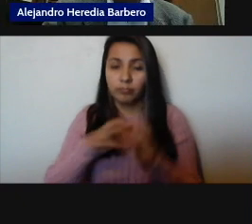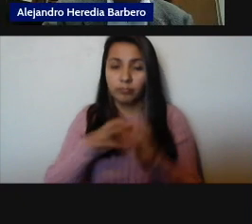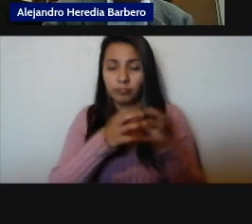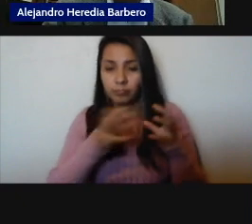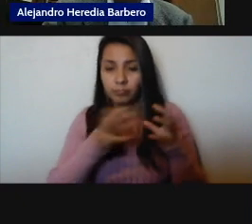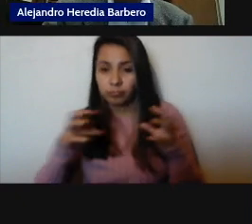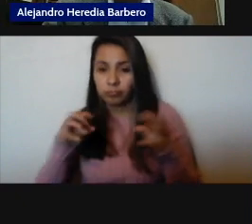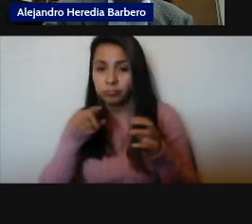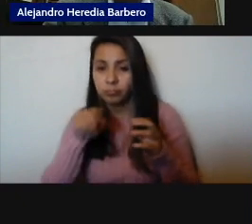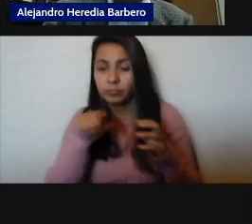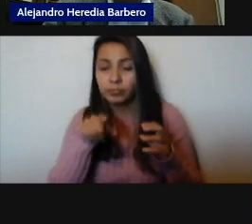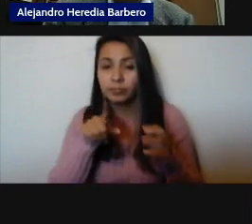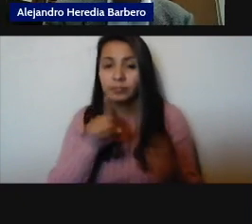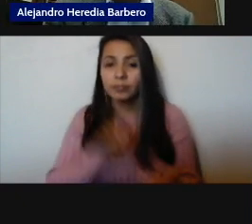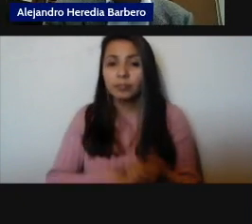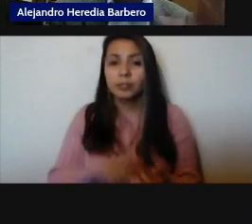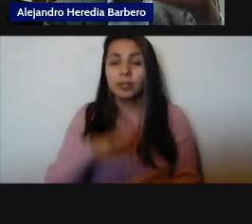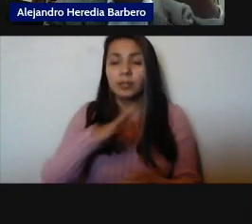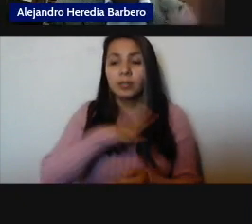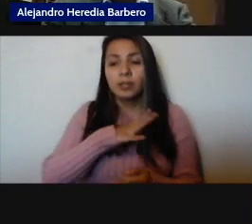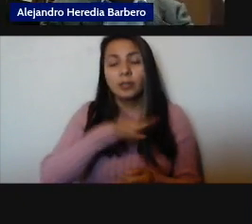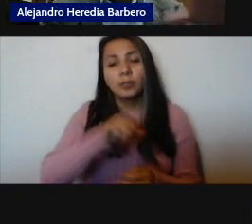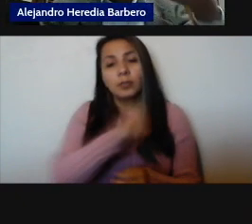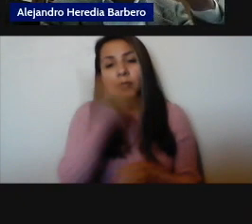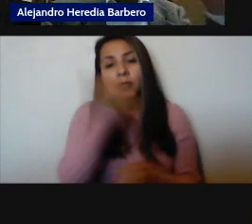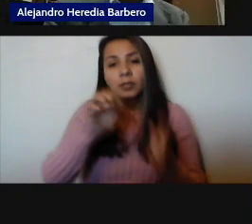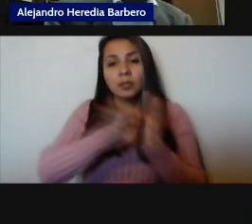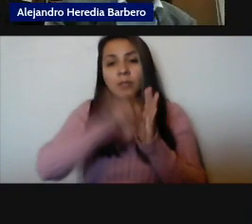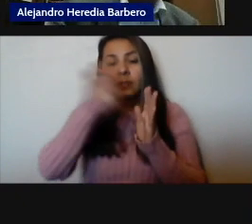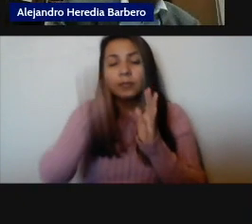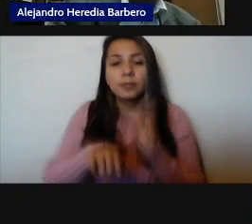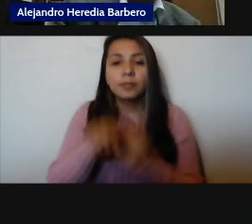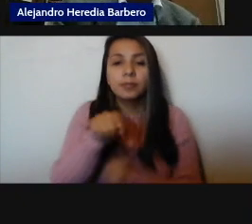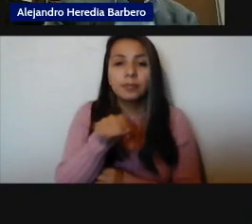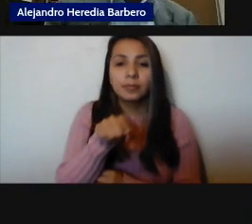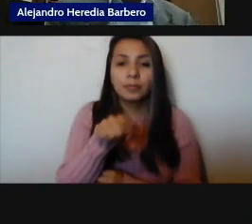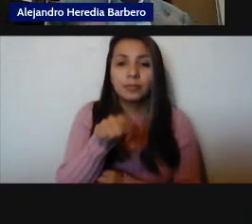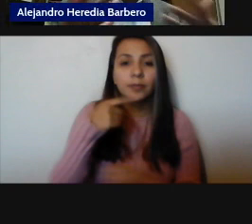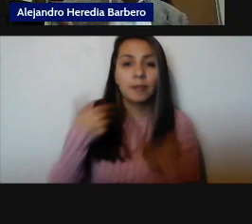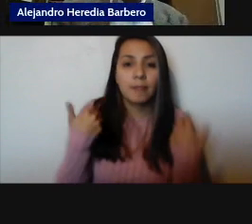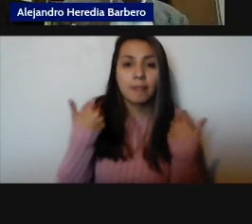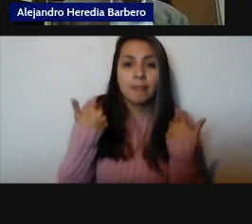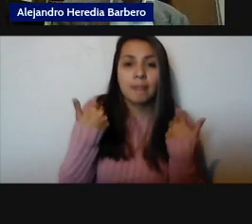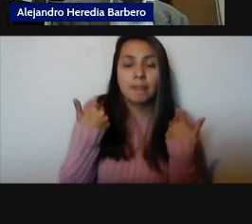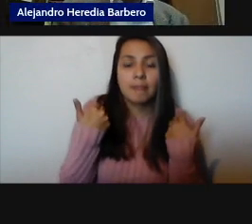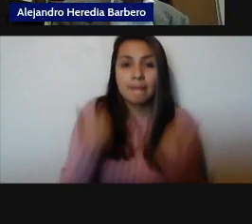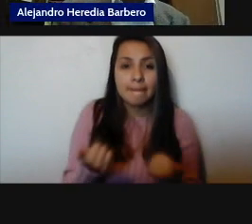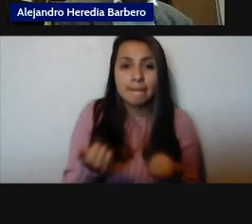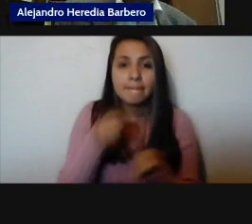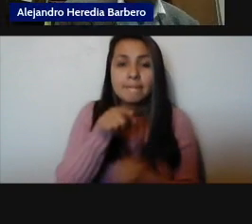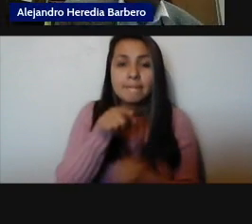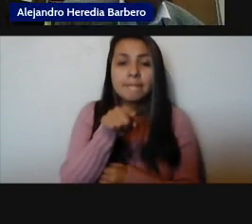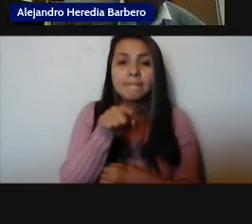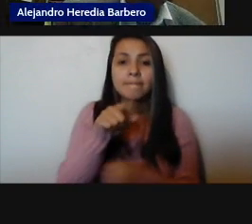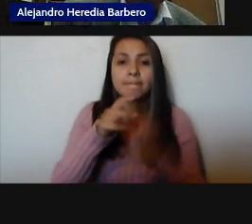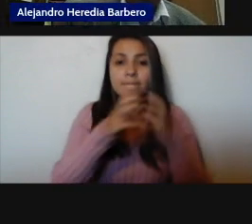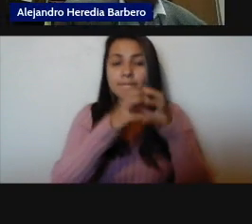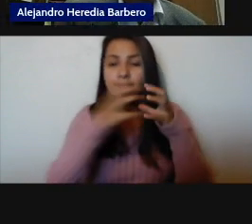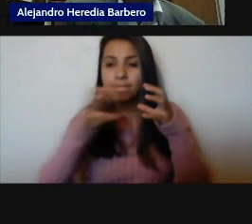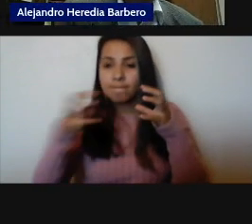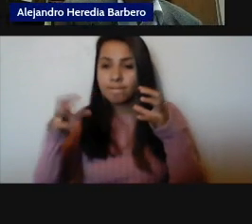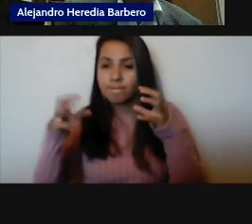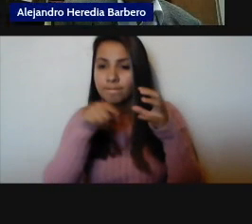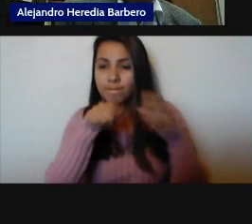orgánicos, ¿no? Entonces, este es un ejemplo también en donde están coexistiendo estos compuestos de relevancia para